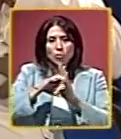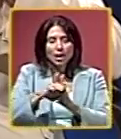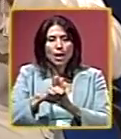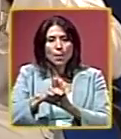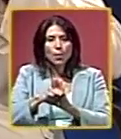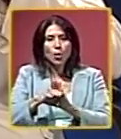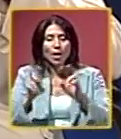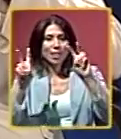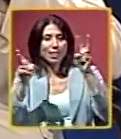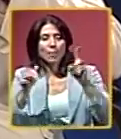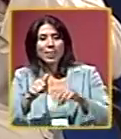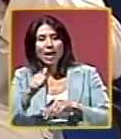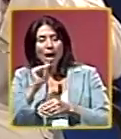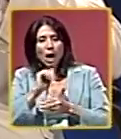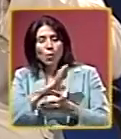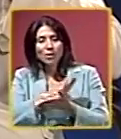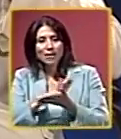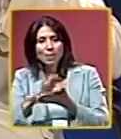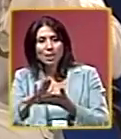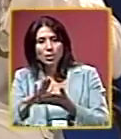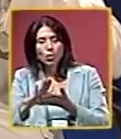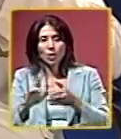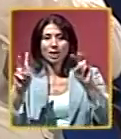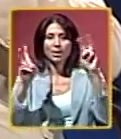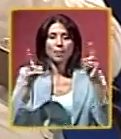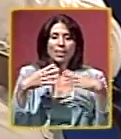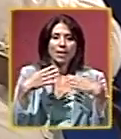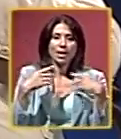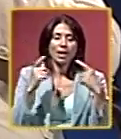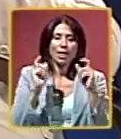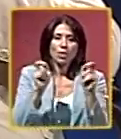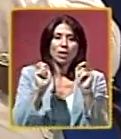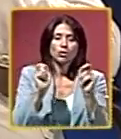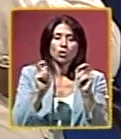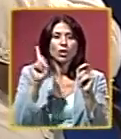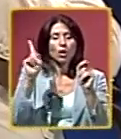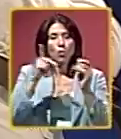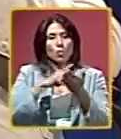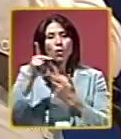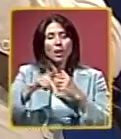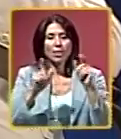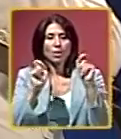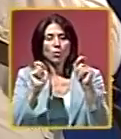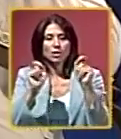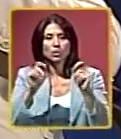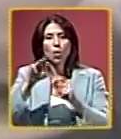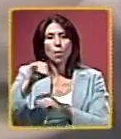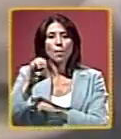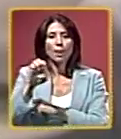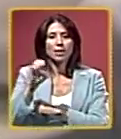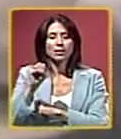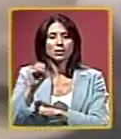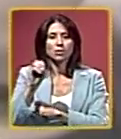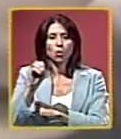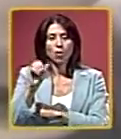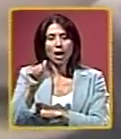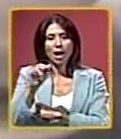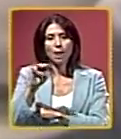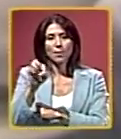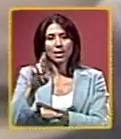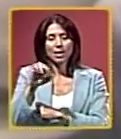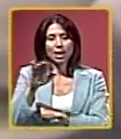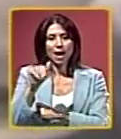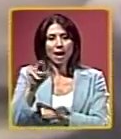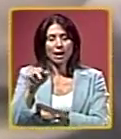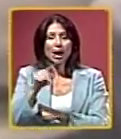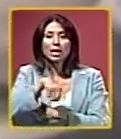y saneamiento, el tema de la educación en un programa de educación mesoamericano. Como vemos, ese es un componente muy importante en el